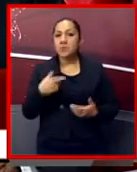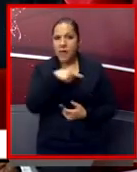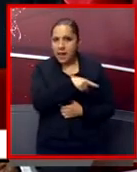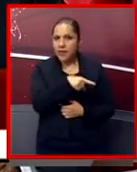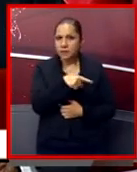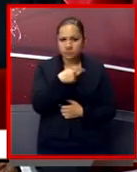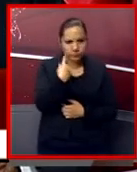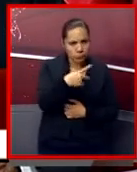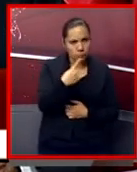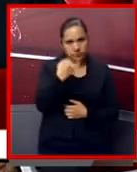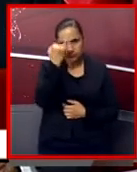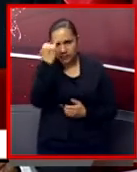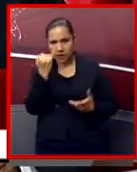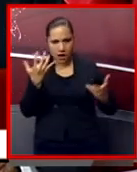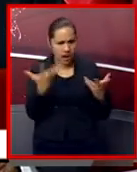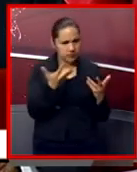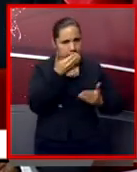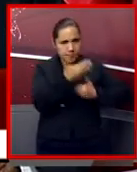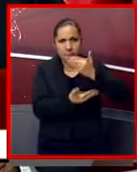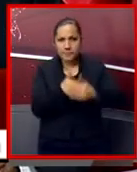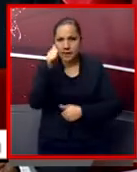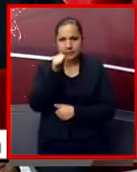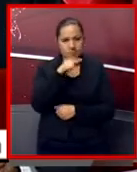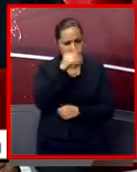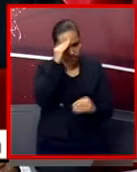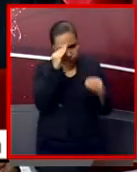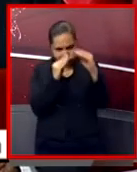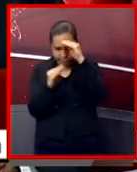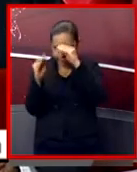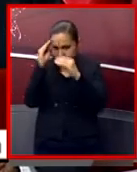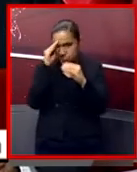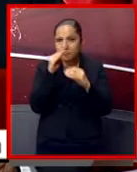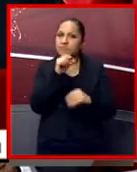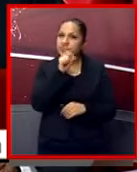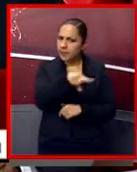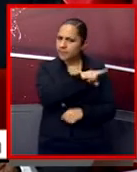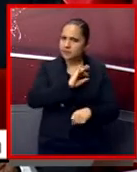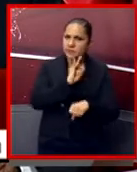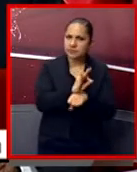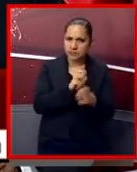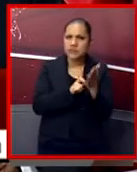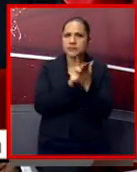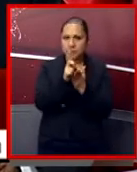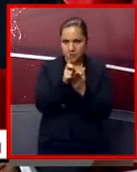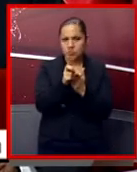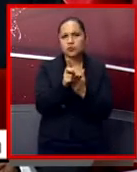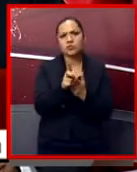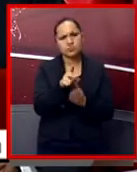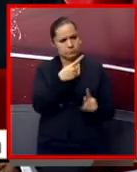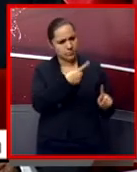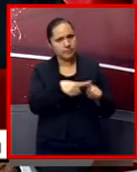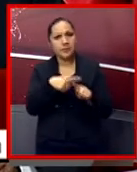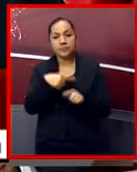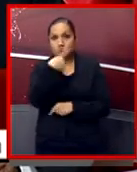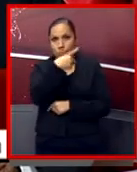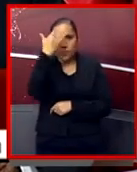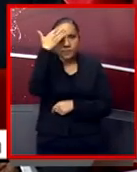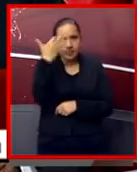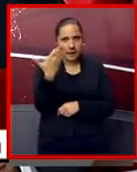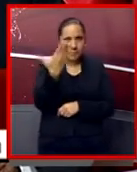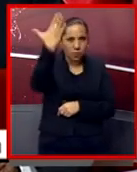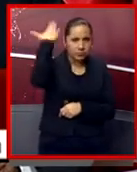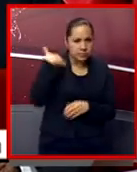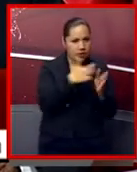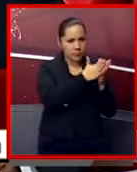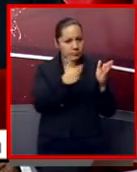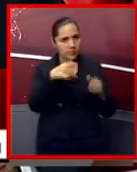actuar, defensora de derechos, Rosario Green fue una mujer de su tiempo. Lo mismo nos representó en